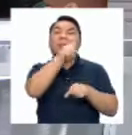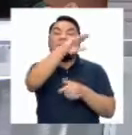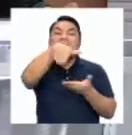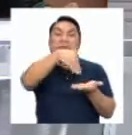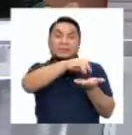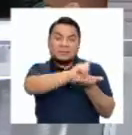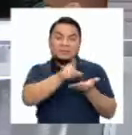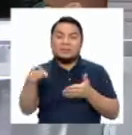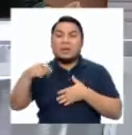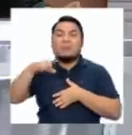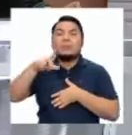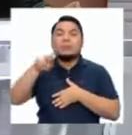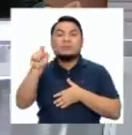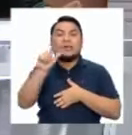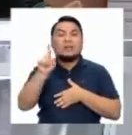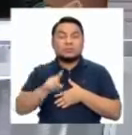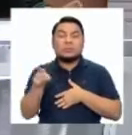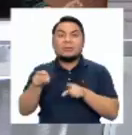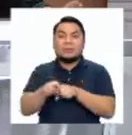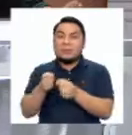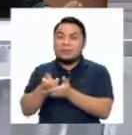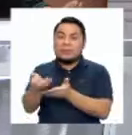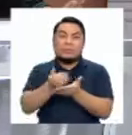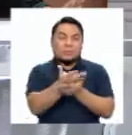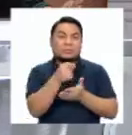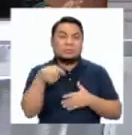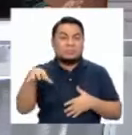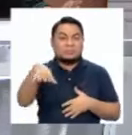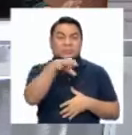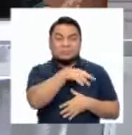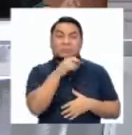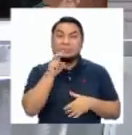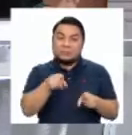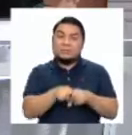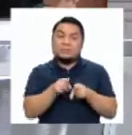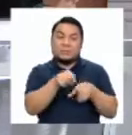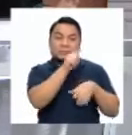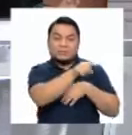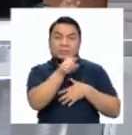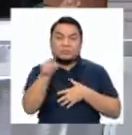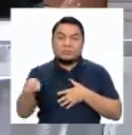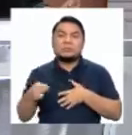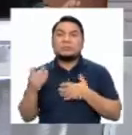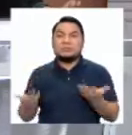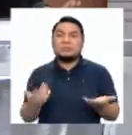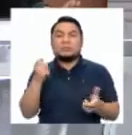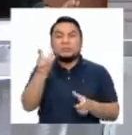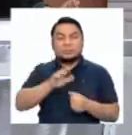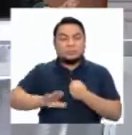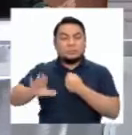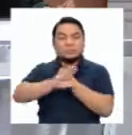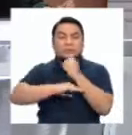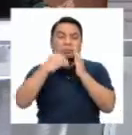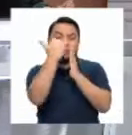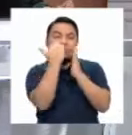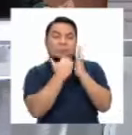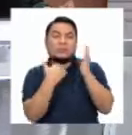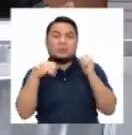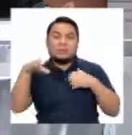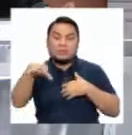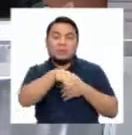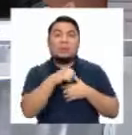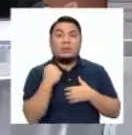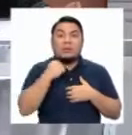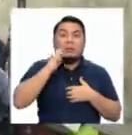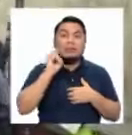Azules para realizar sus compras por la reapertura de los conglomerados y centros comerciales. Las galerías que no cumplan con los protocolos de bioseguridad serán sancionadas.